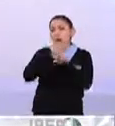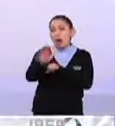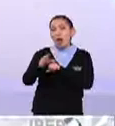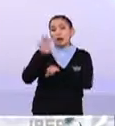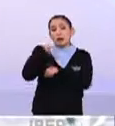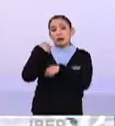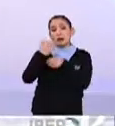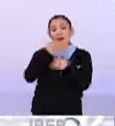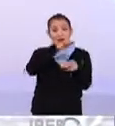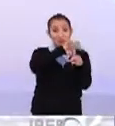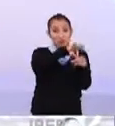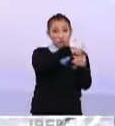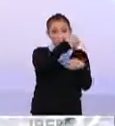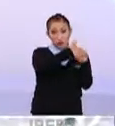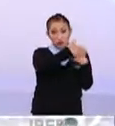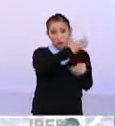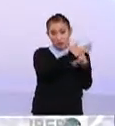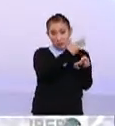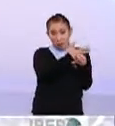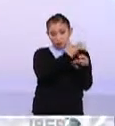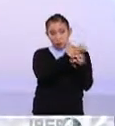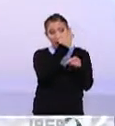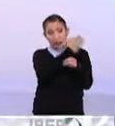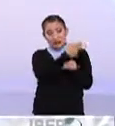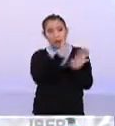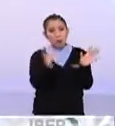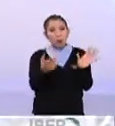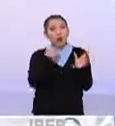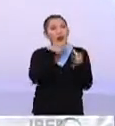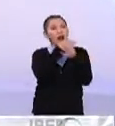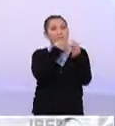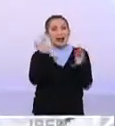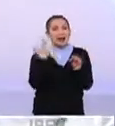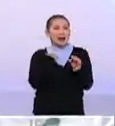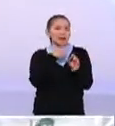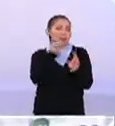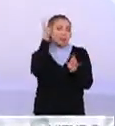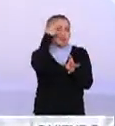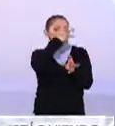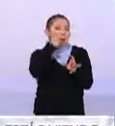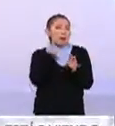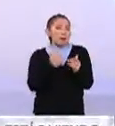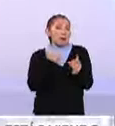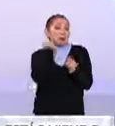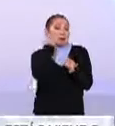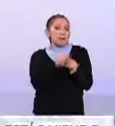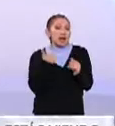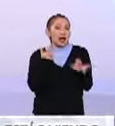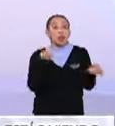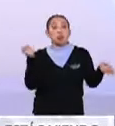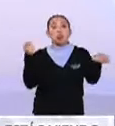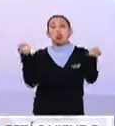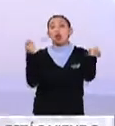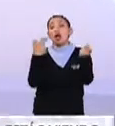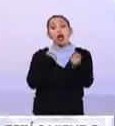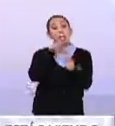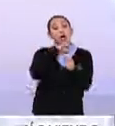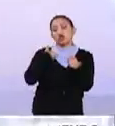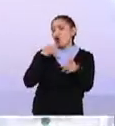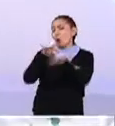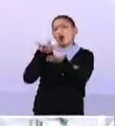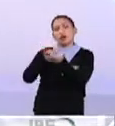las elecciones en los Estados Unidos, ¿no? Obviamente esto está haciendo motín político por parte de Donald Trump para movilizar el voto